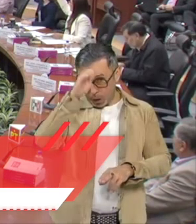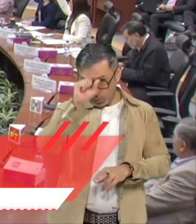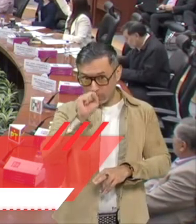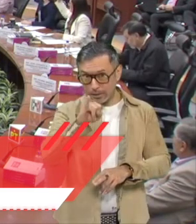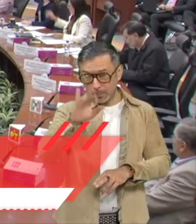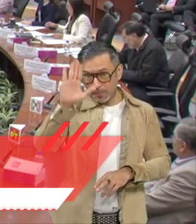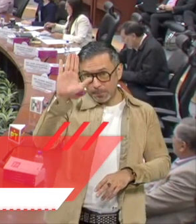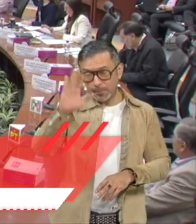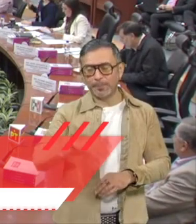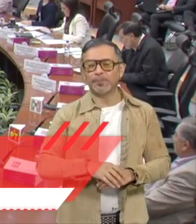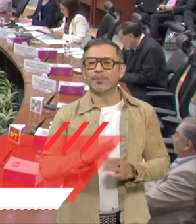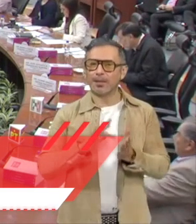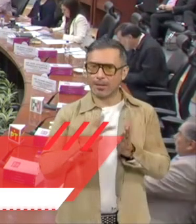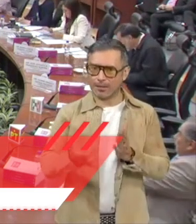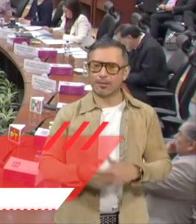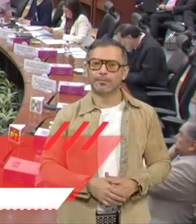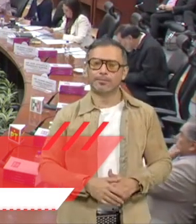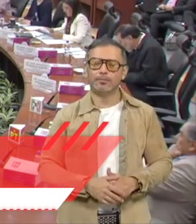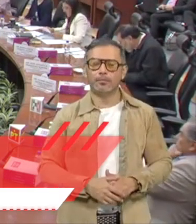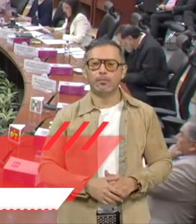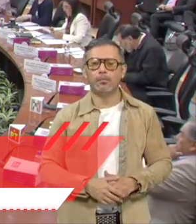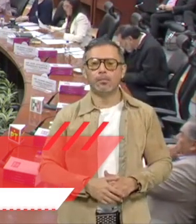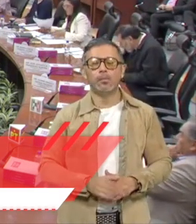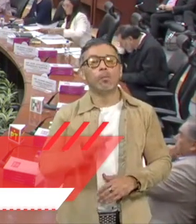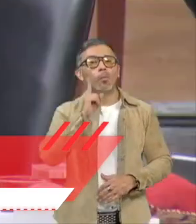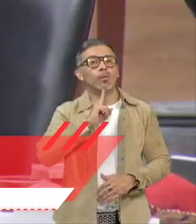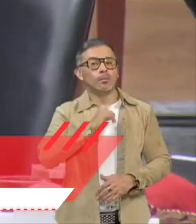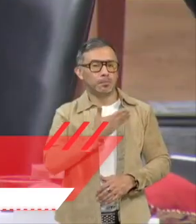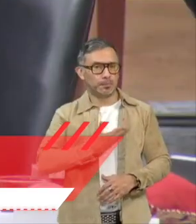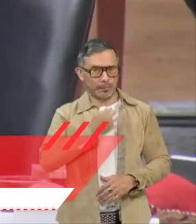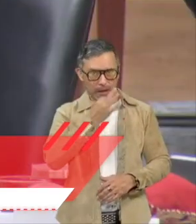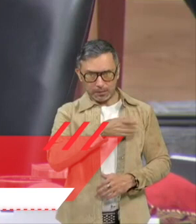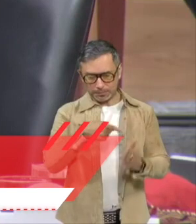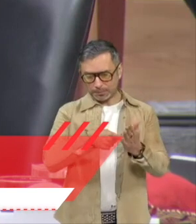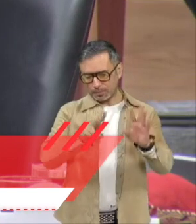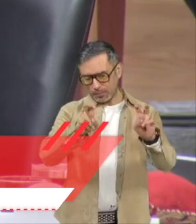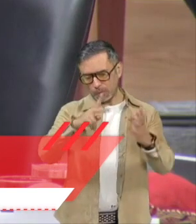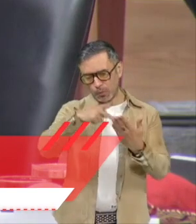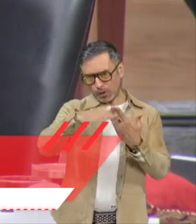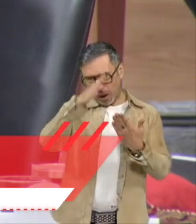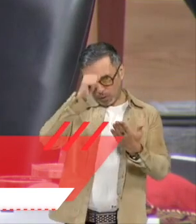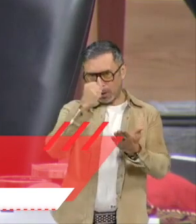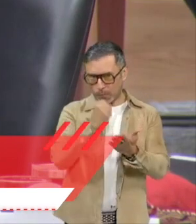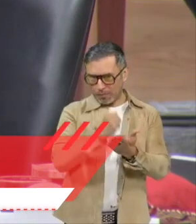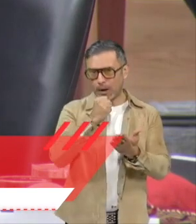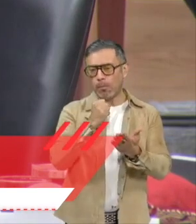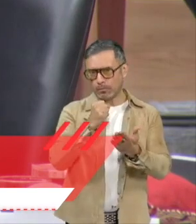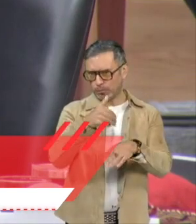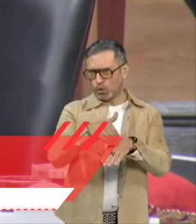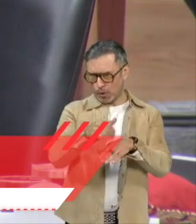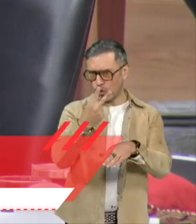2024 el partido Acción Nacional el pan denunció al titular del ejecutivo Federal por el presunto uso indebido de recursos